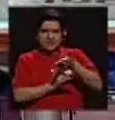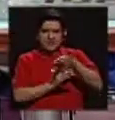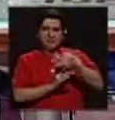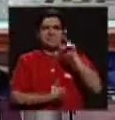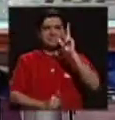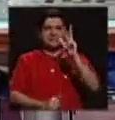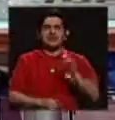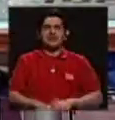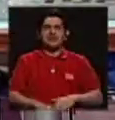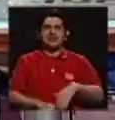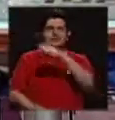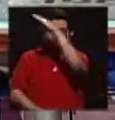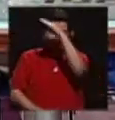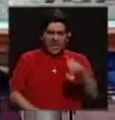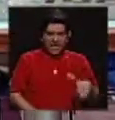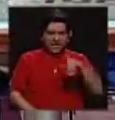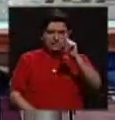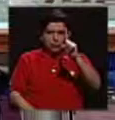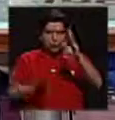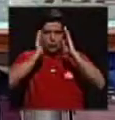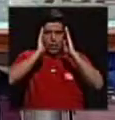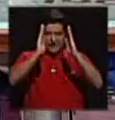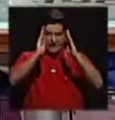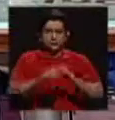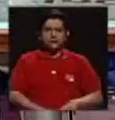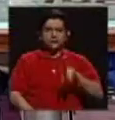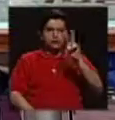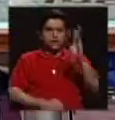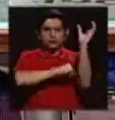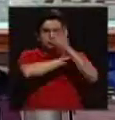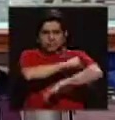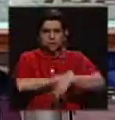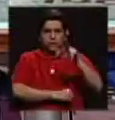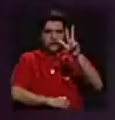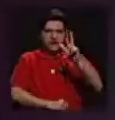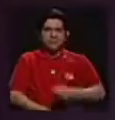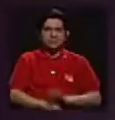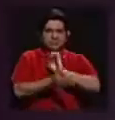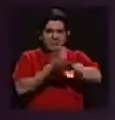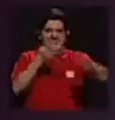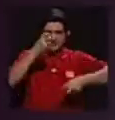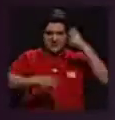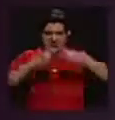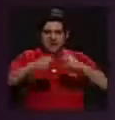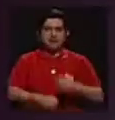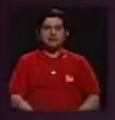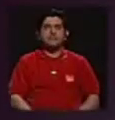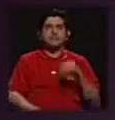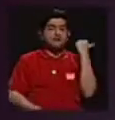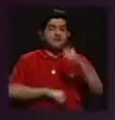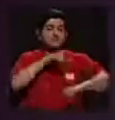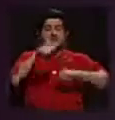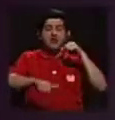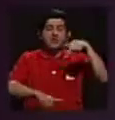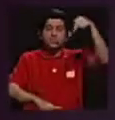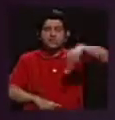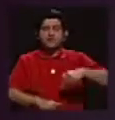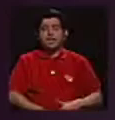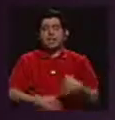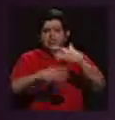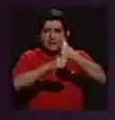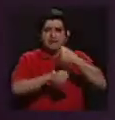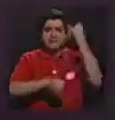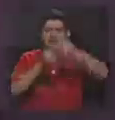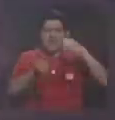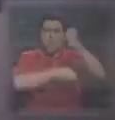ejes fundamentales. Y el primero de ellos es la atención, la sanción y la prevención de la problemática. Entonces creo que los esfuerzos que se han venido desplegando